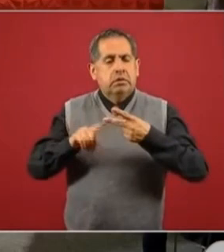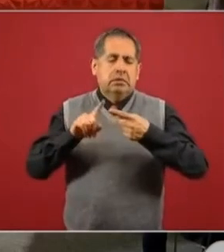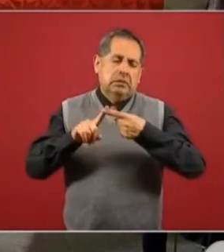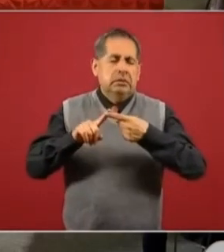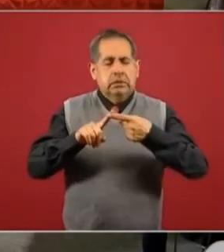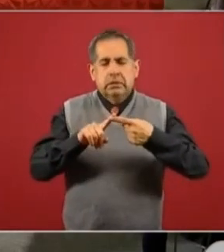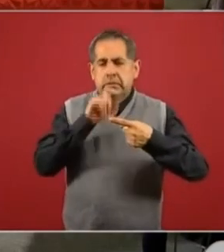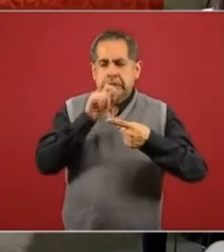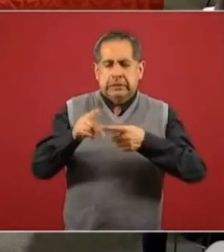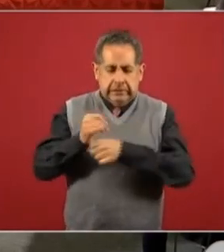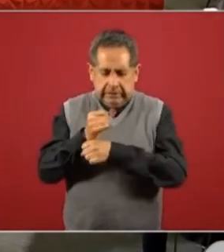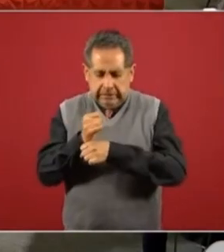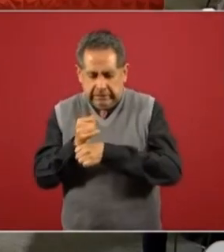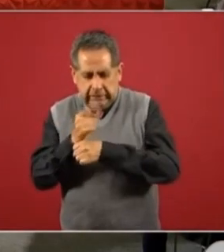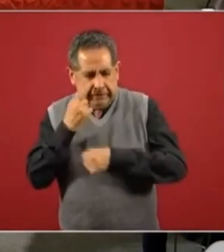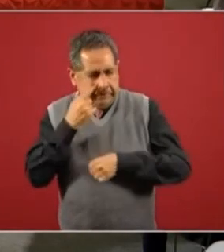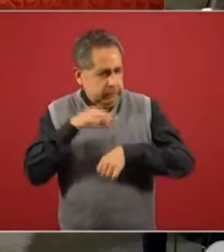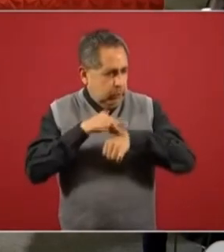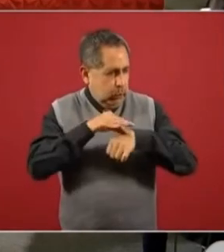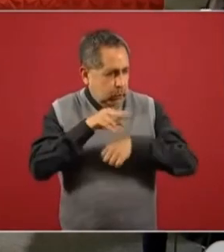una investigación de campo.